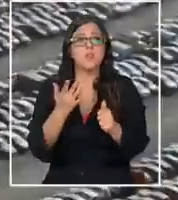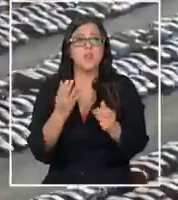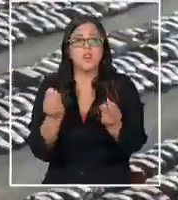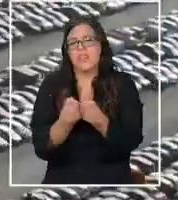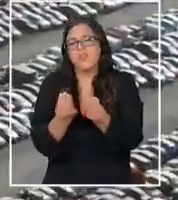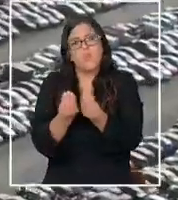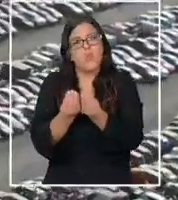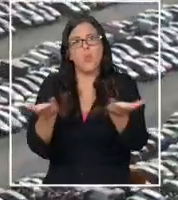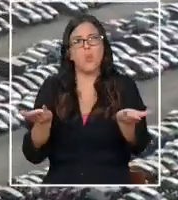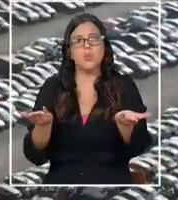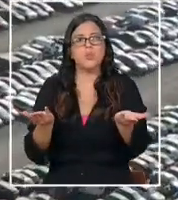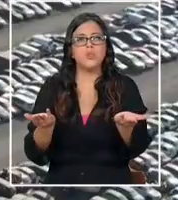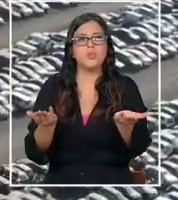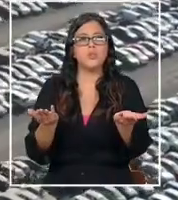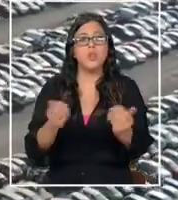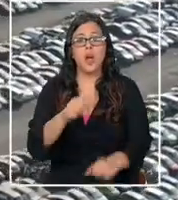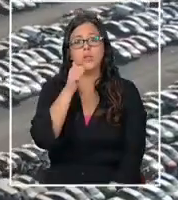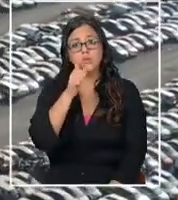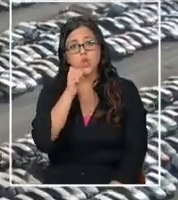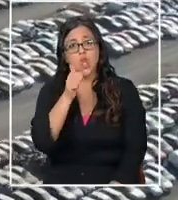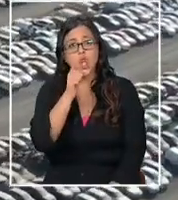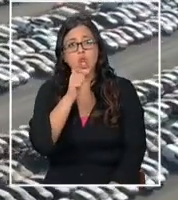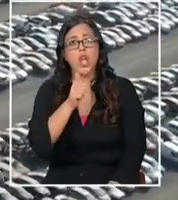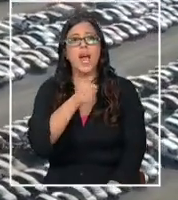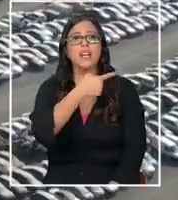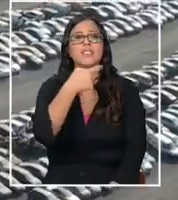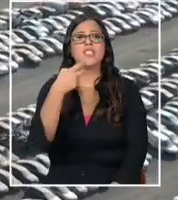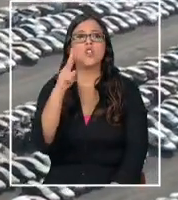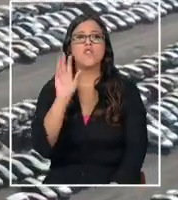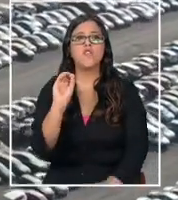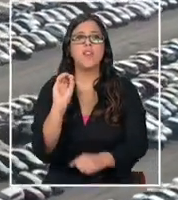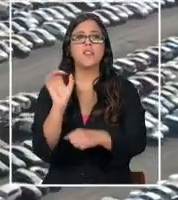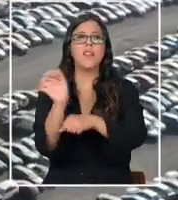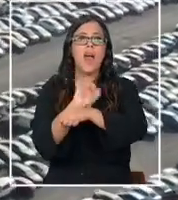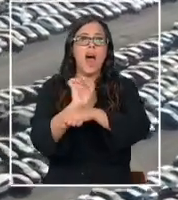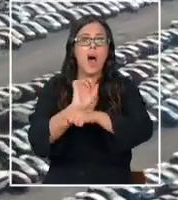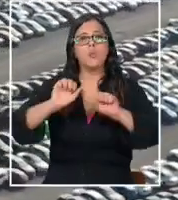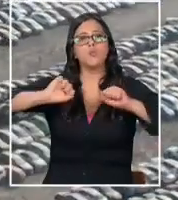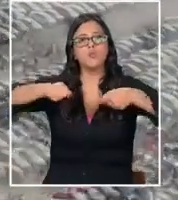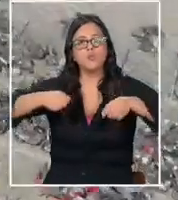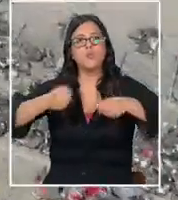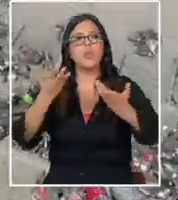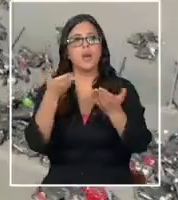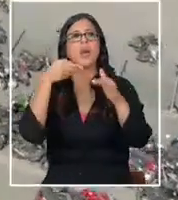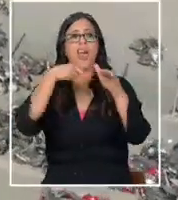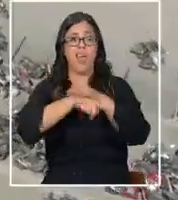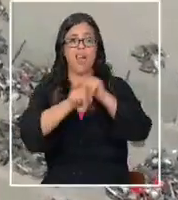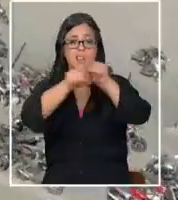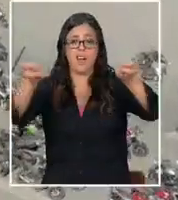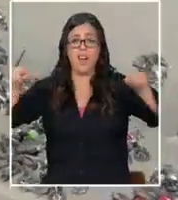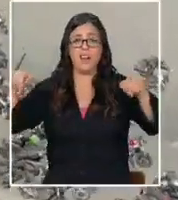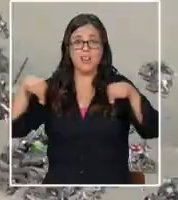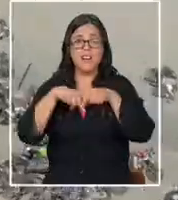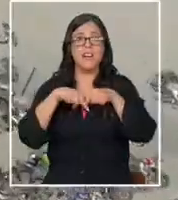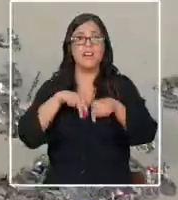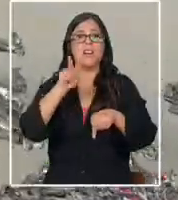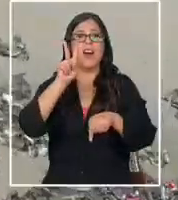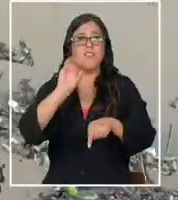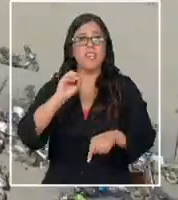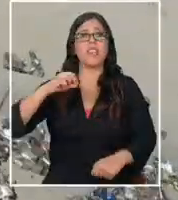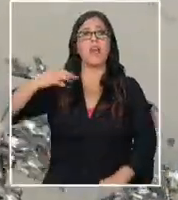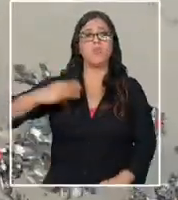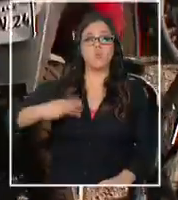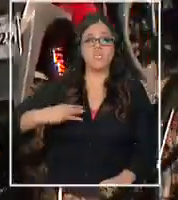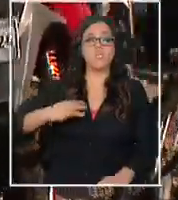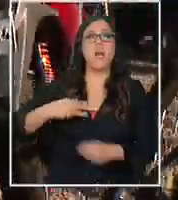demanda. Todos los días, unos 120 autos ingresan a este corral que agrupa a 20